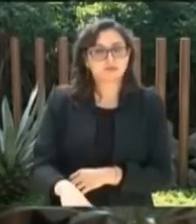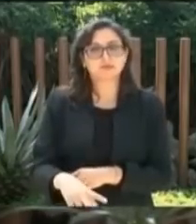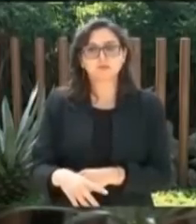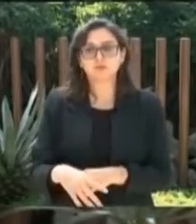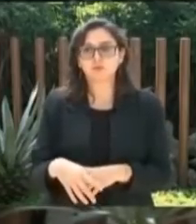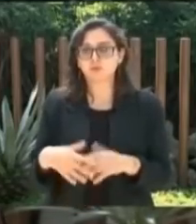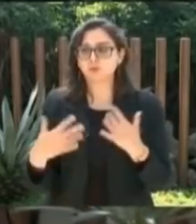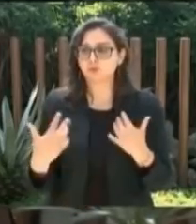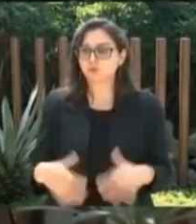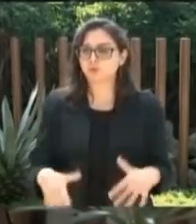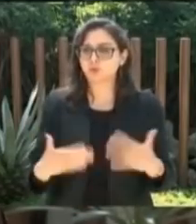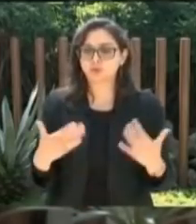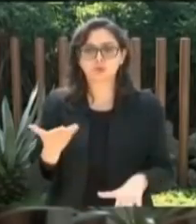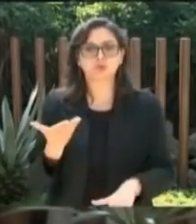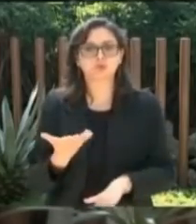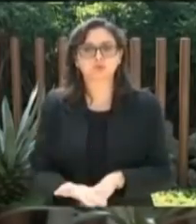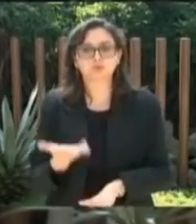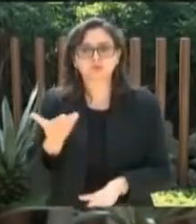mayor trascendencia